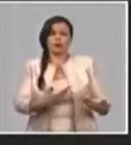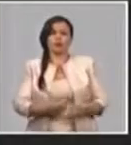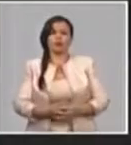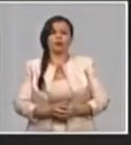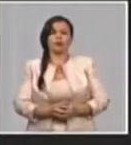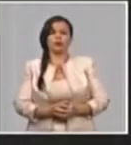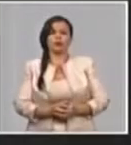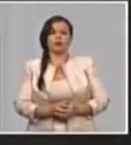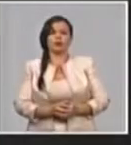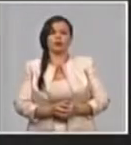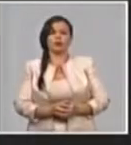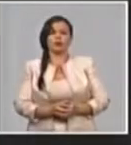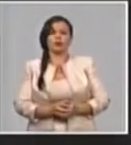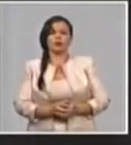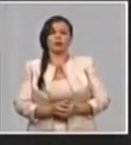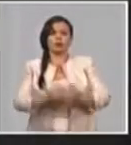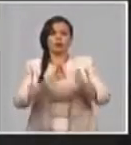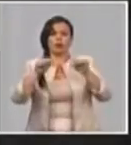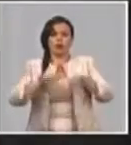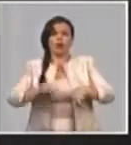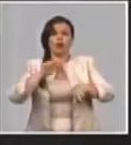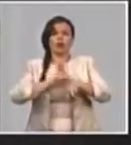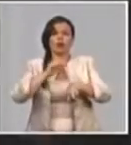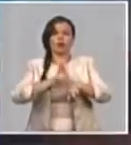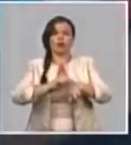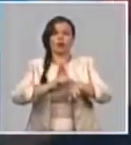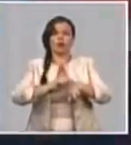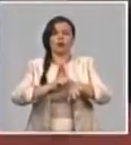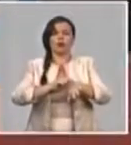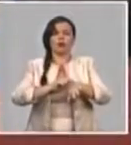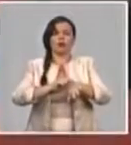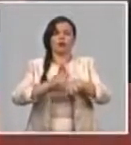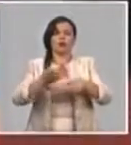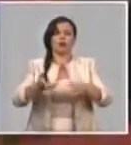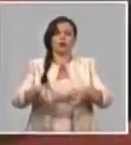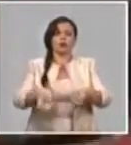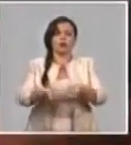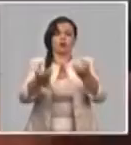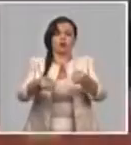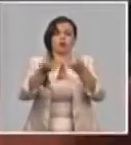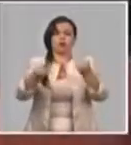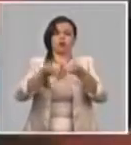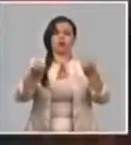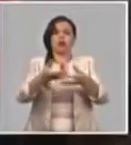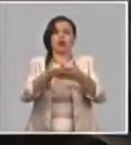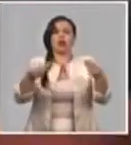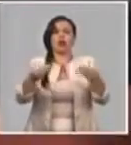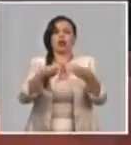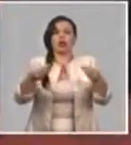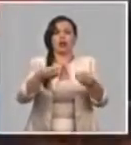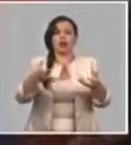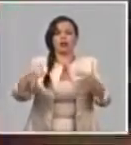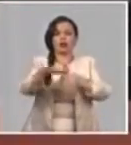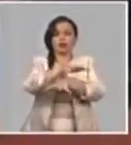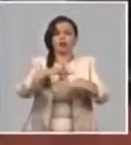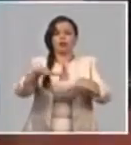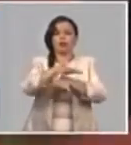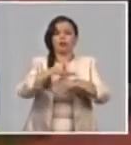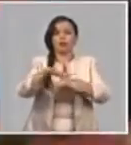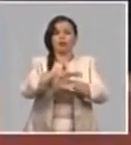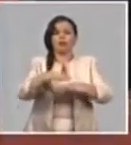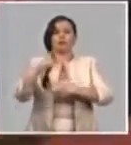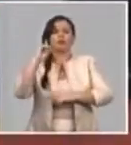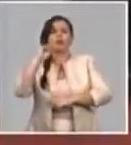En este momento la roturación de tierras es una vista cotidiana en muchos puntos de la geografía granmense. El sonido de